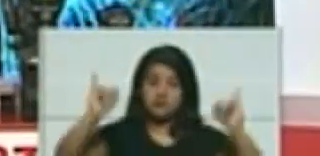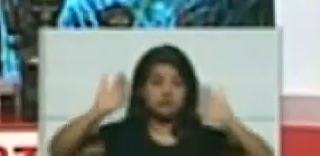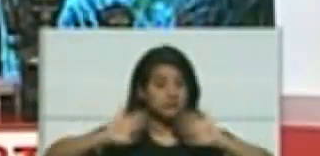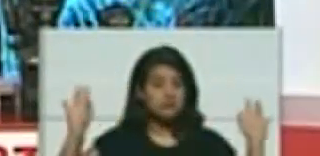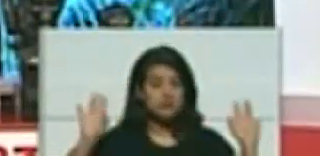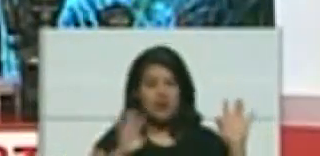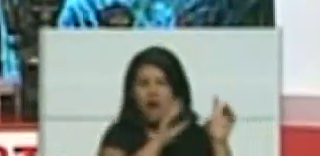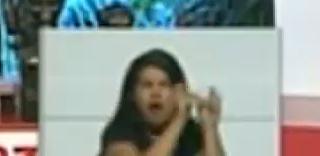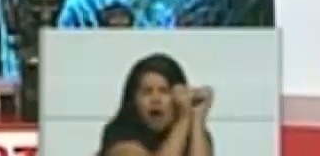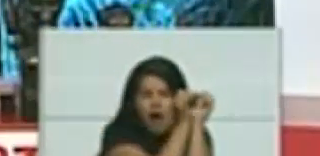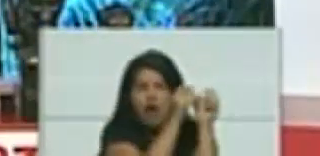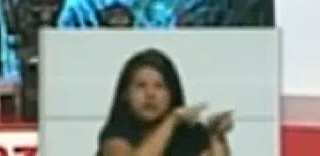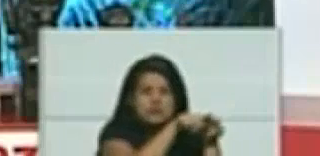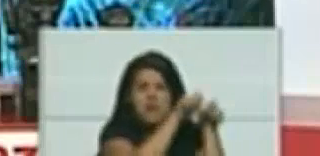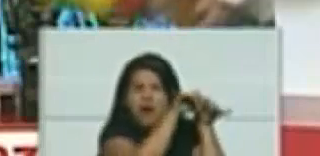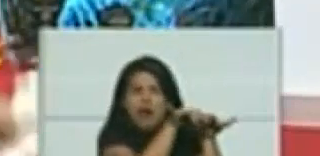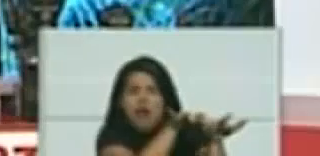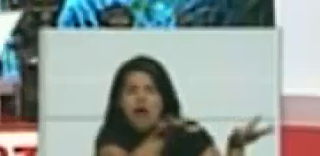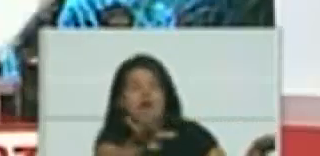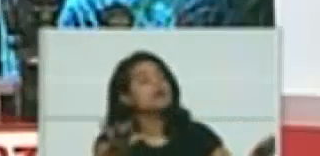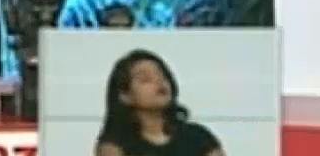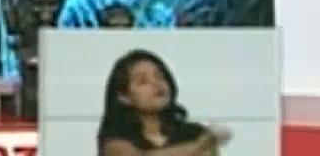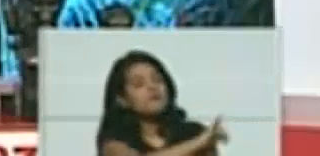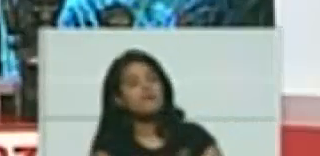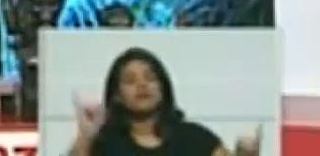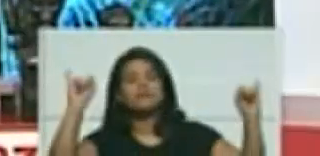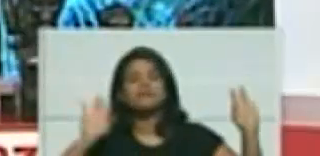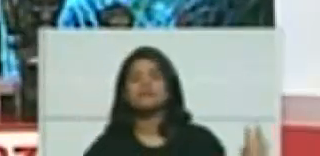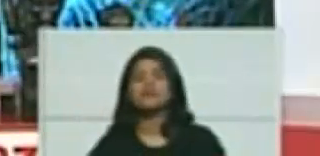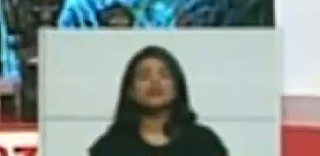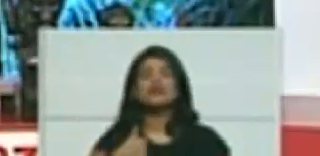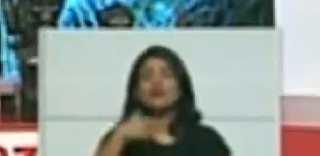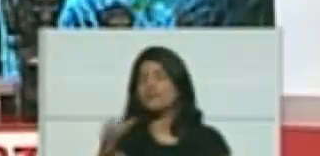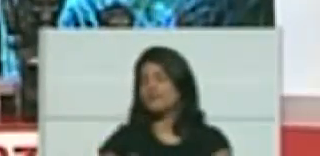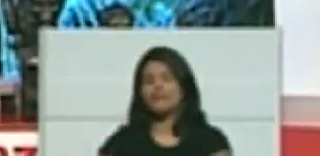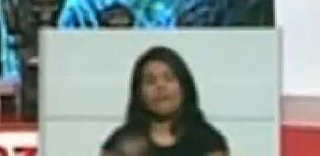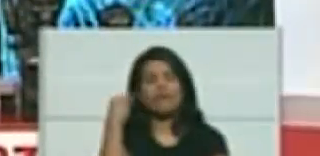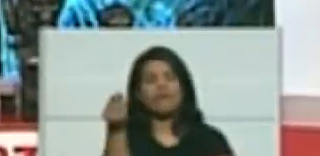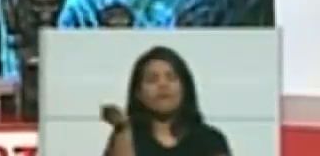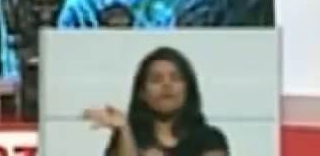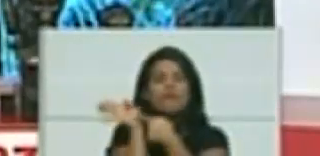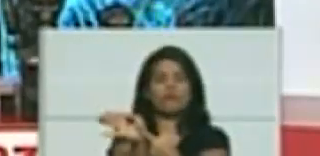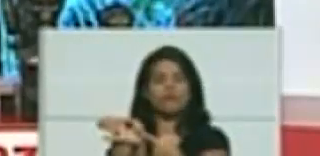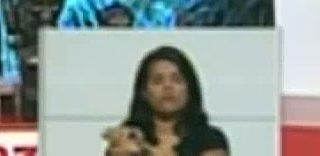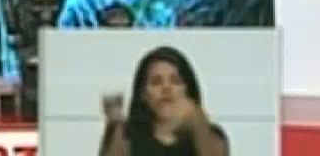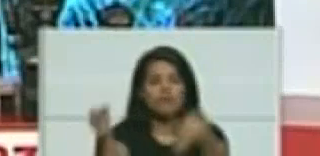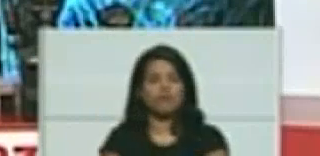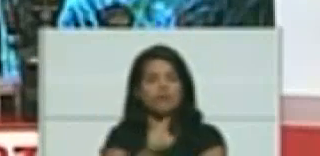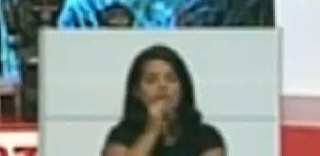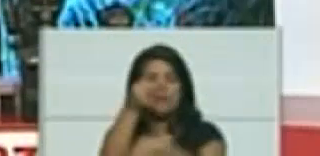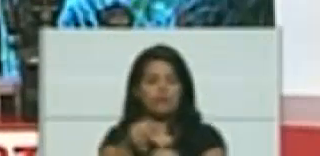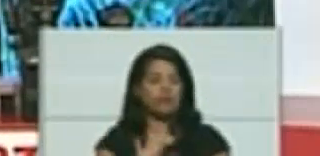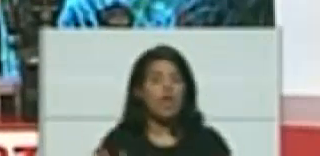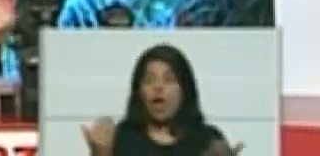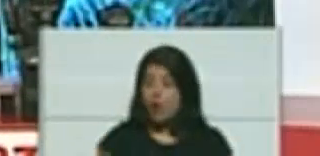Ese chanchullo. Lilian Tintori cuestionó el mensaje y anunció que intentará visitar a su esposo este jueves en la prisión de Ramo Verde. 34 muertos,